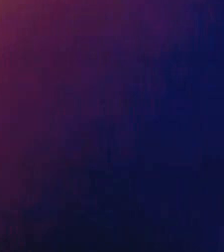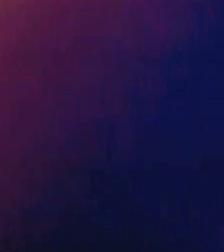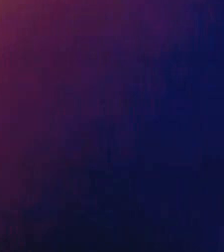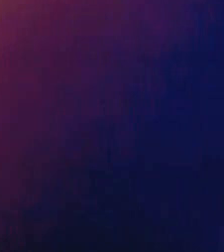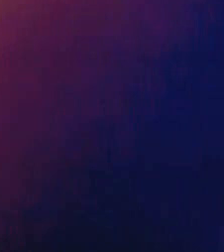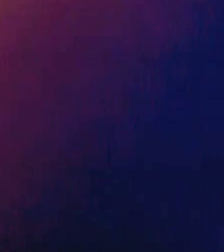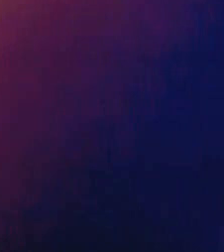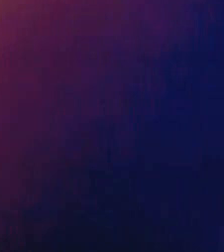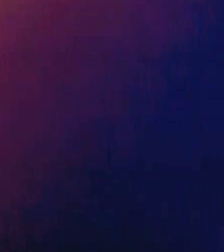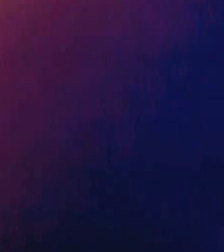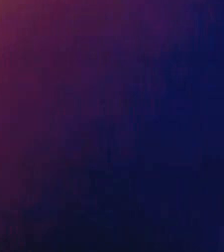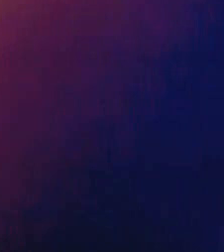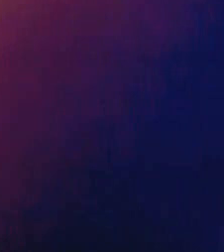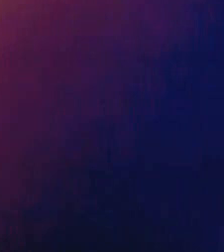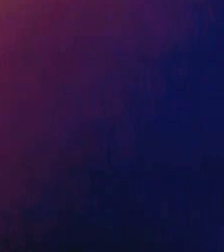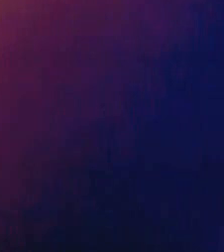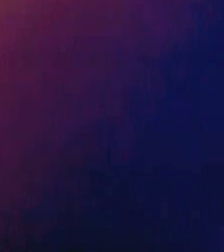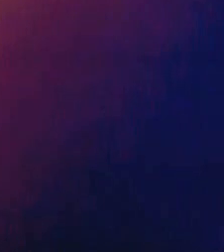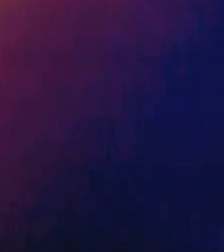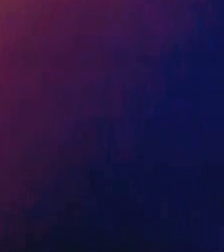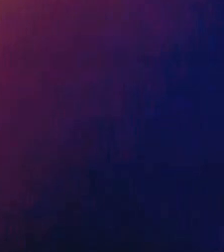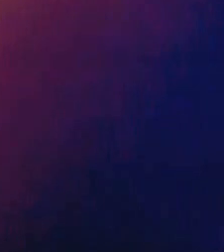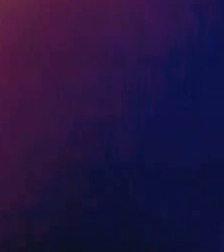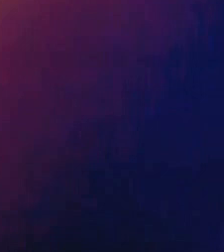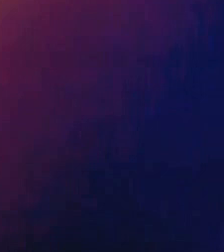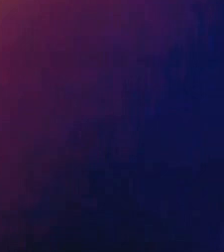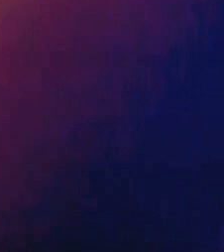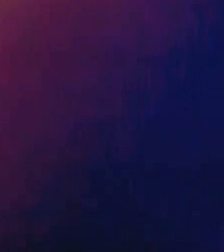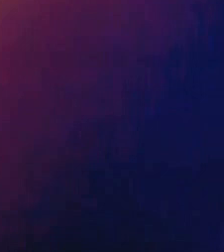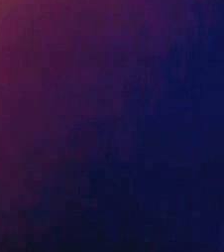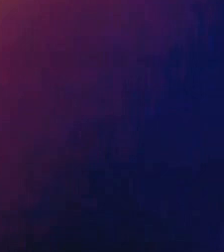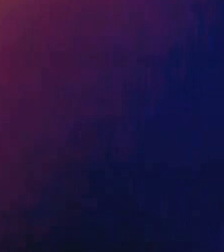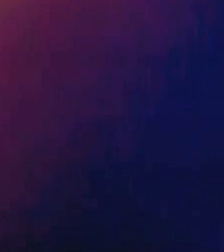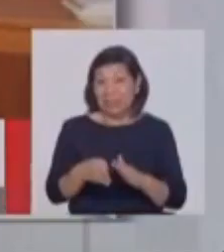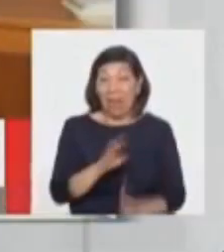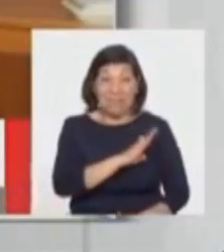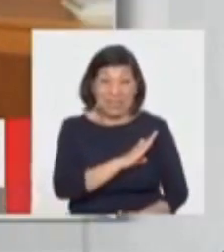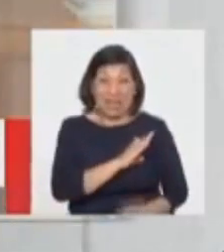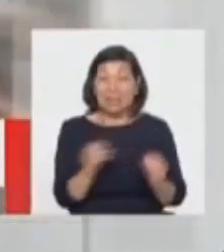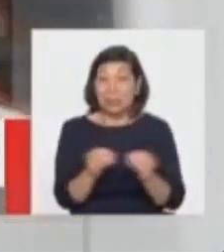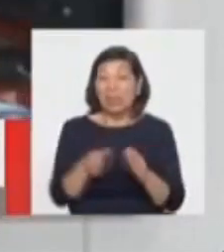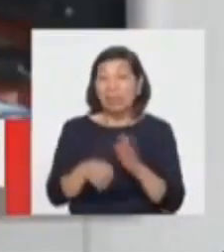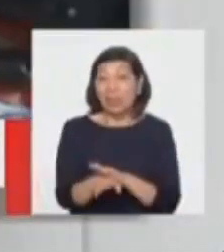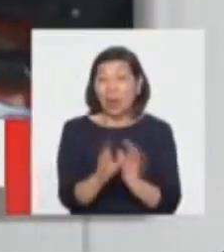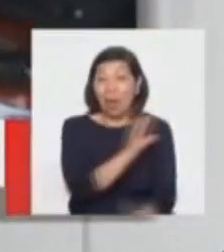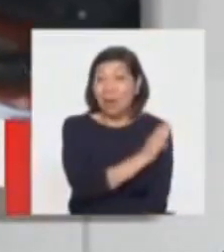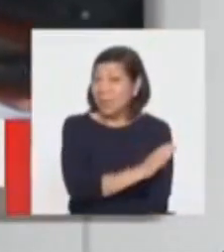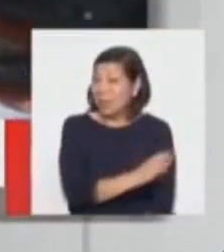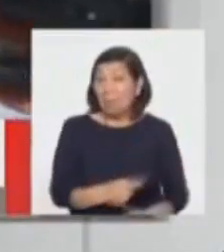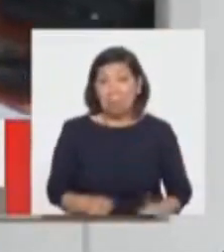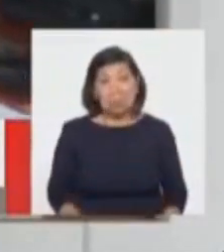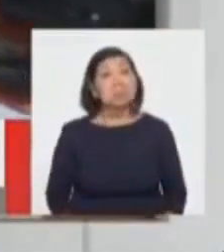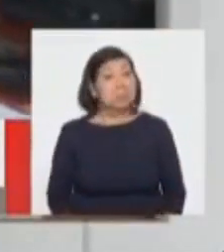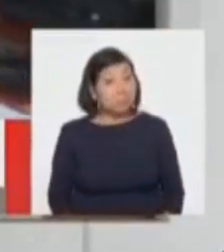chats rajan mal de ella y se refieren como la lagarta. Obviamente nos preguntamos, ¿cómo logra tanta cochinada esa señora y sus